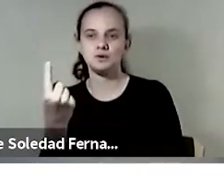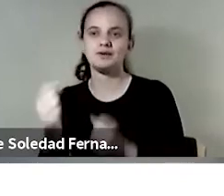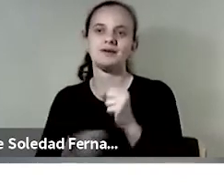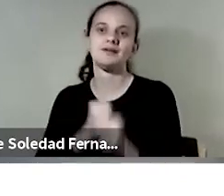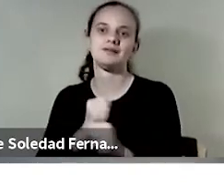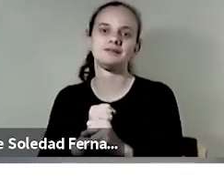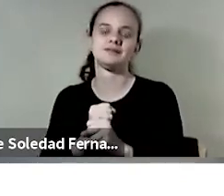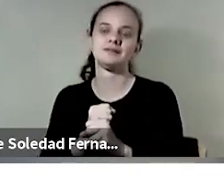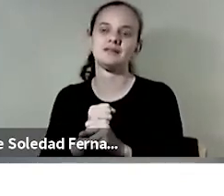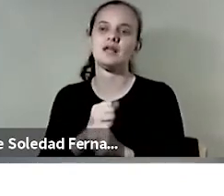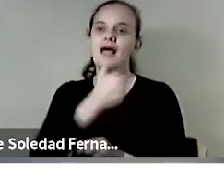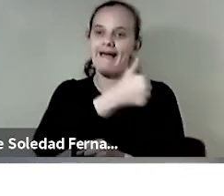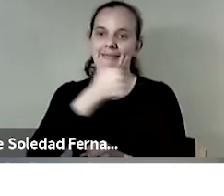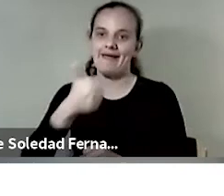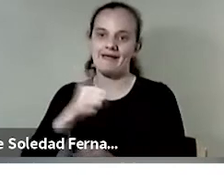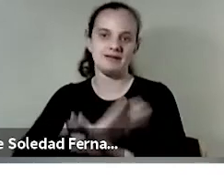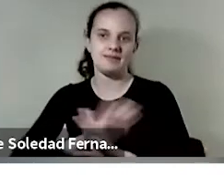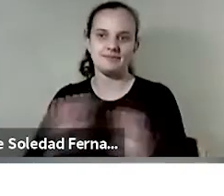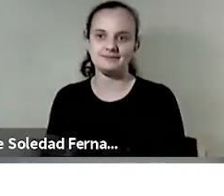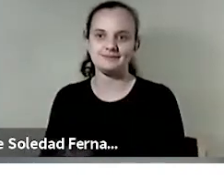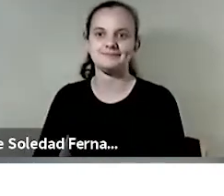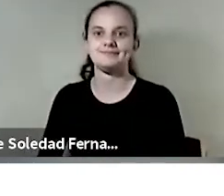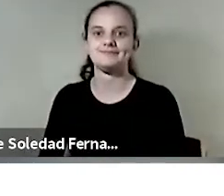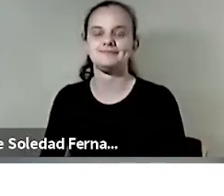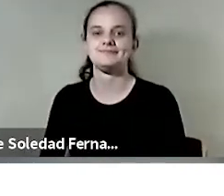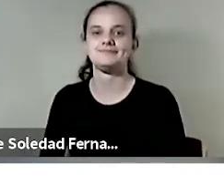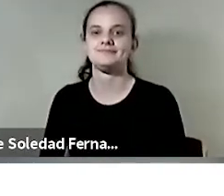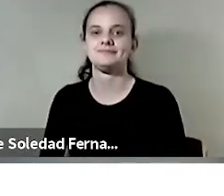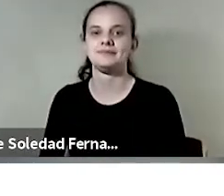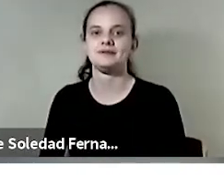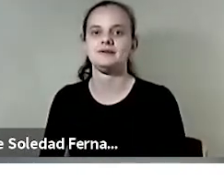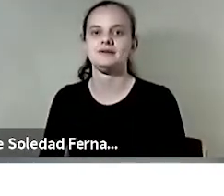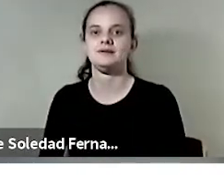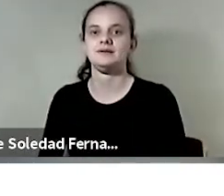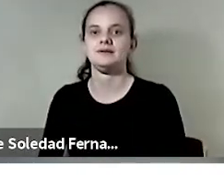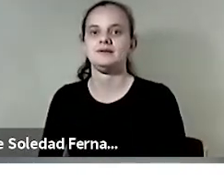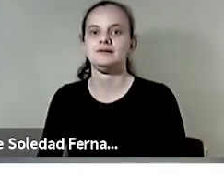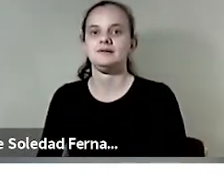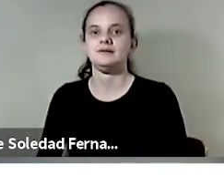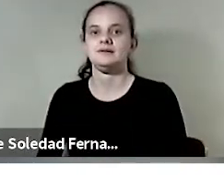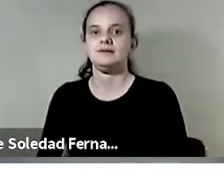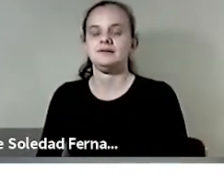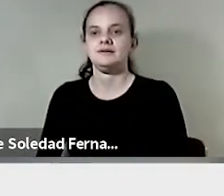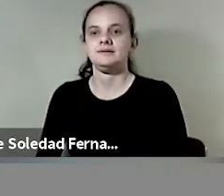2.1, que es el número de guía de las WSAG, y hasta el nivel AA.